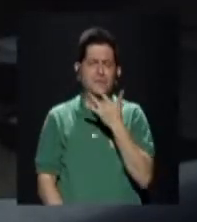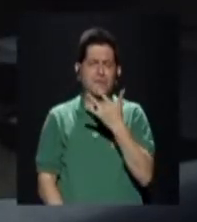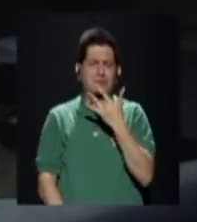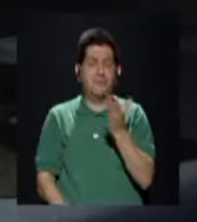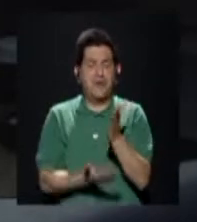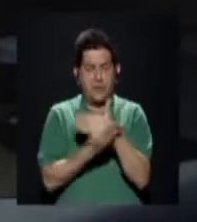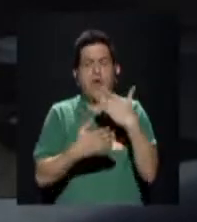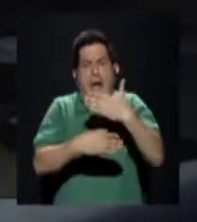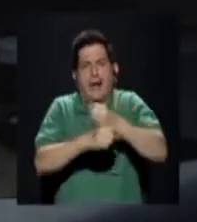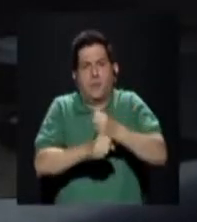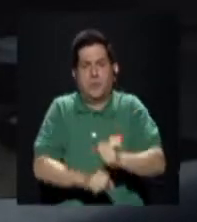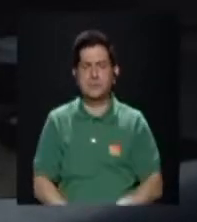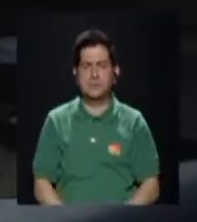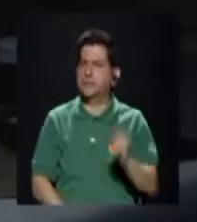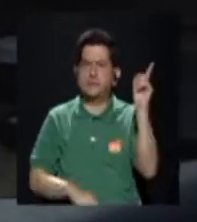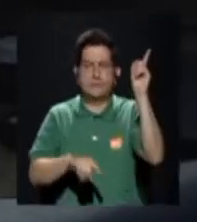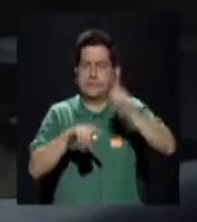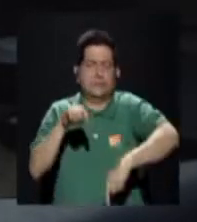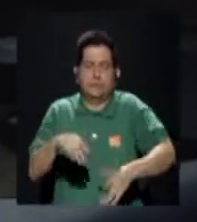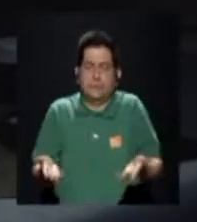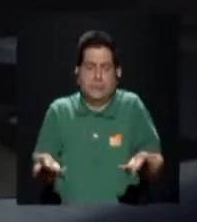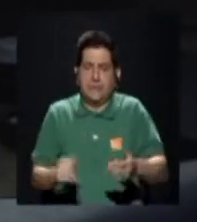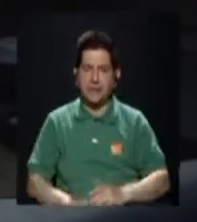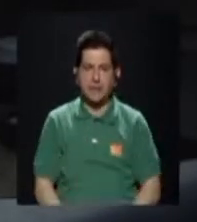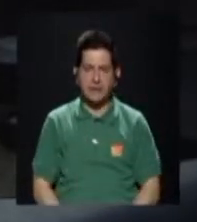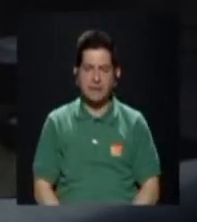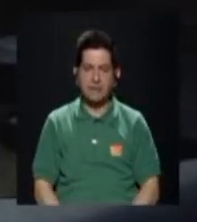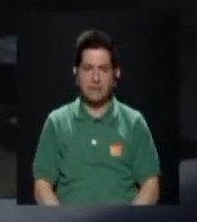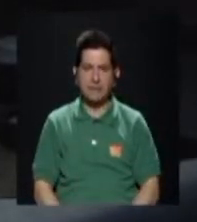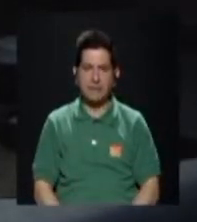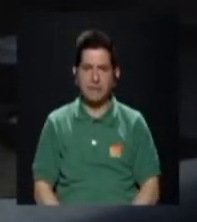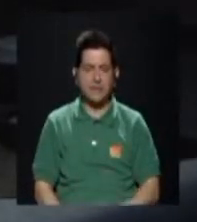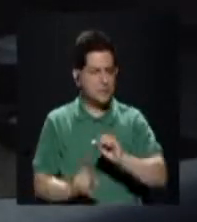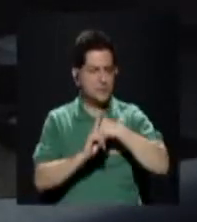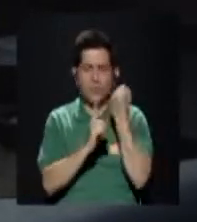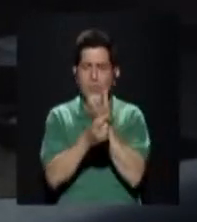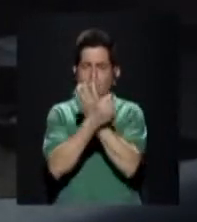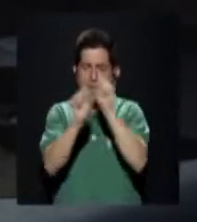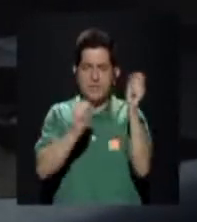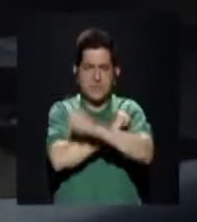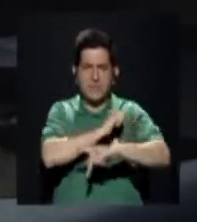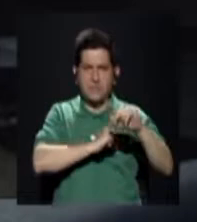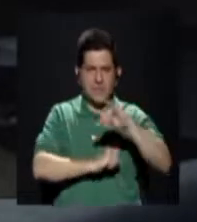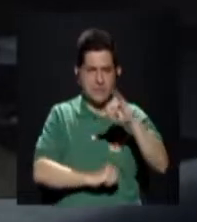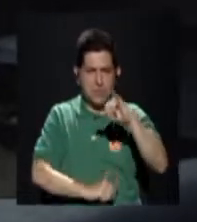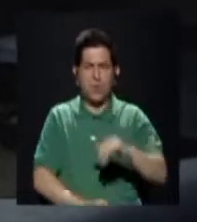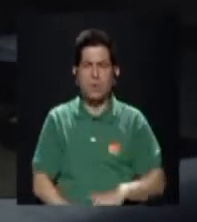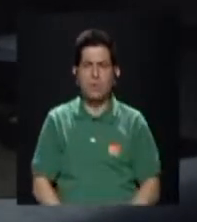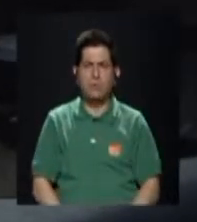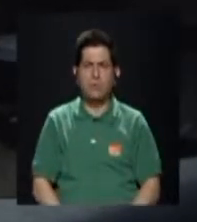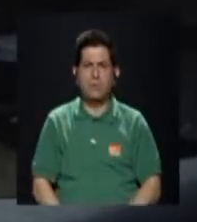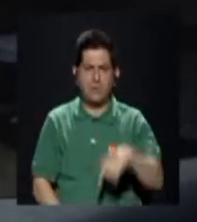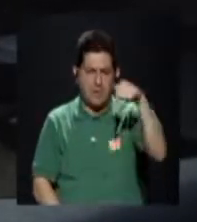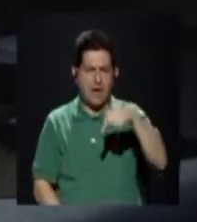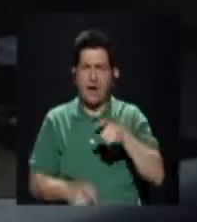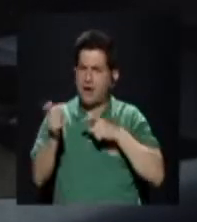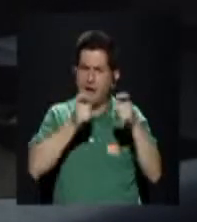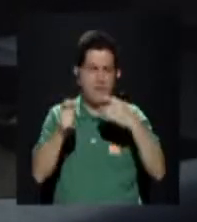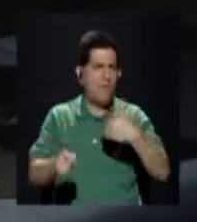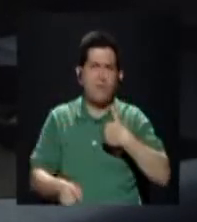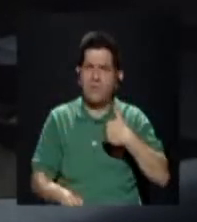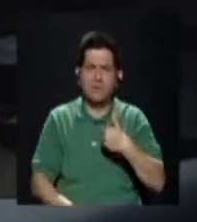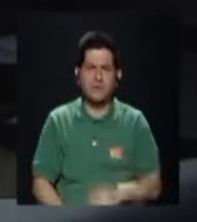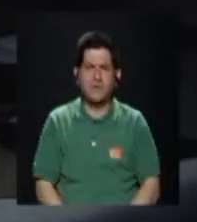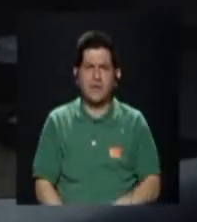hagan algo, es que no puede ser, no puede ser. Es imposible que vivamos en un país así, tan poco regulado, tan